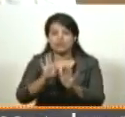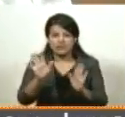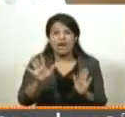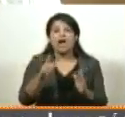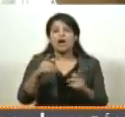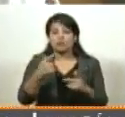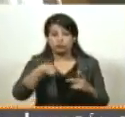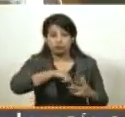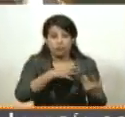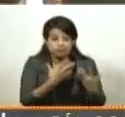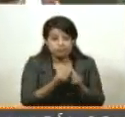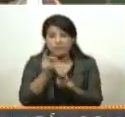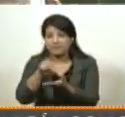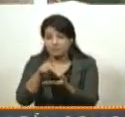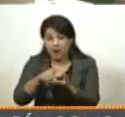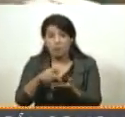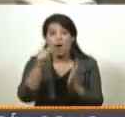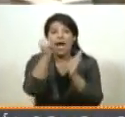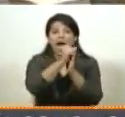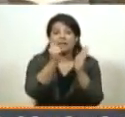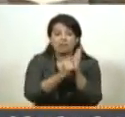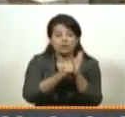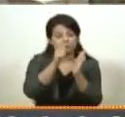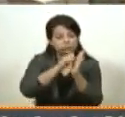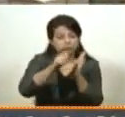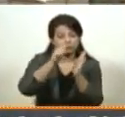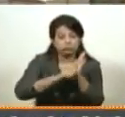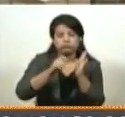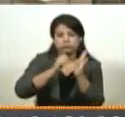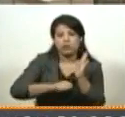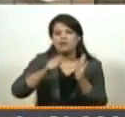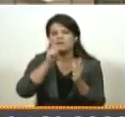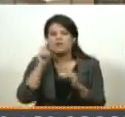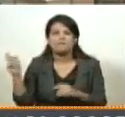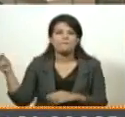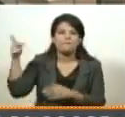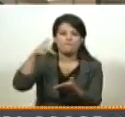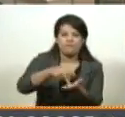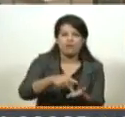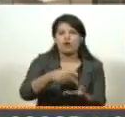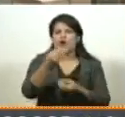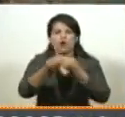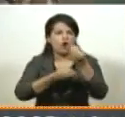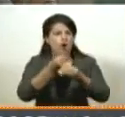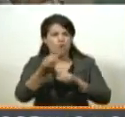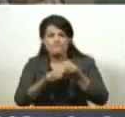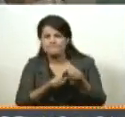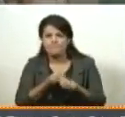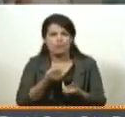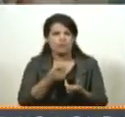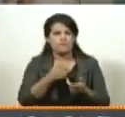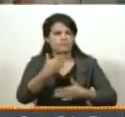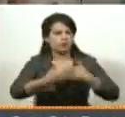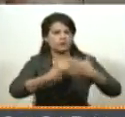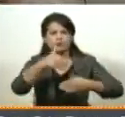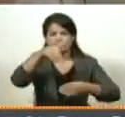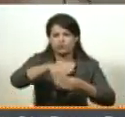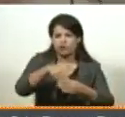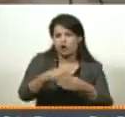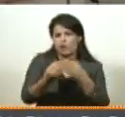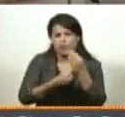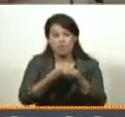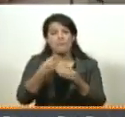actas que fueron llenadas en cuanto a las personas que asistieron, cómo se hizo eso, cómo se desenvolvió y cuáles fueron